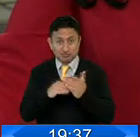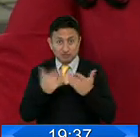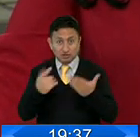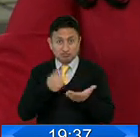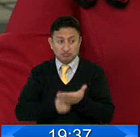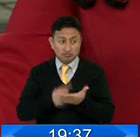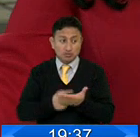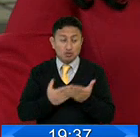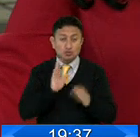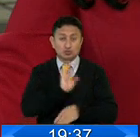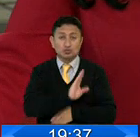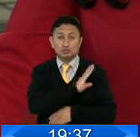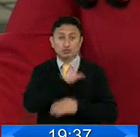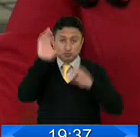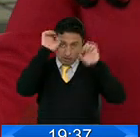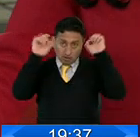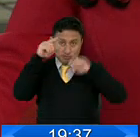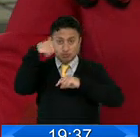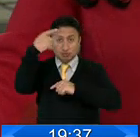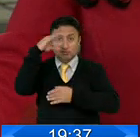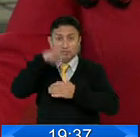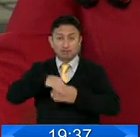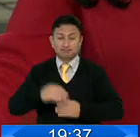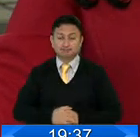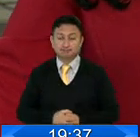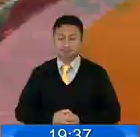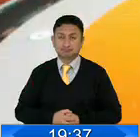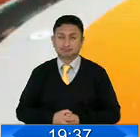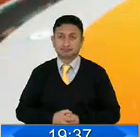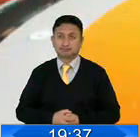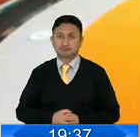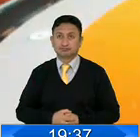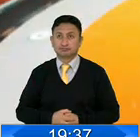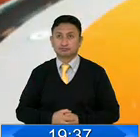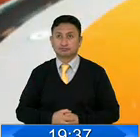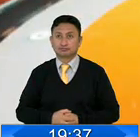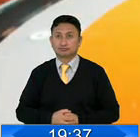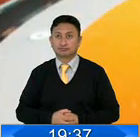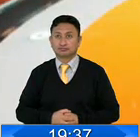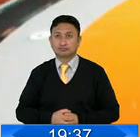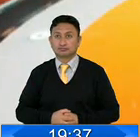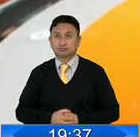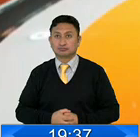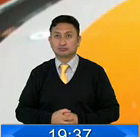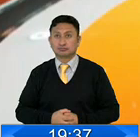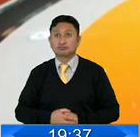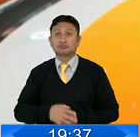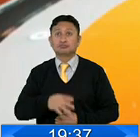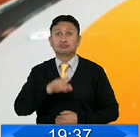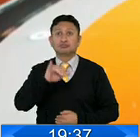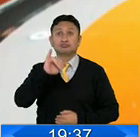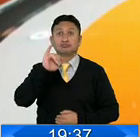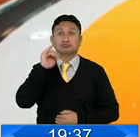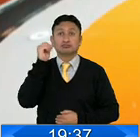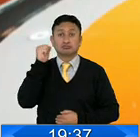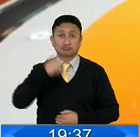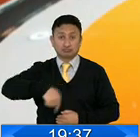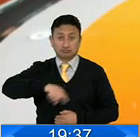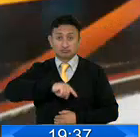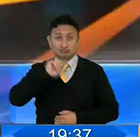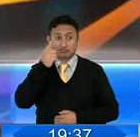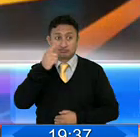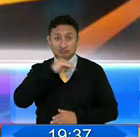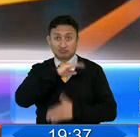delinean estrategias para los próximos comicios. Queridas compañeras. El Partido Izquierda Democrática fue el primero a